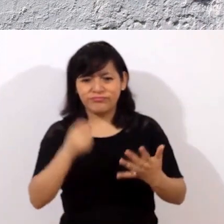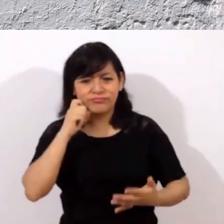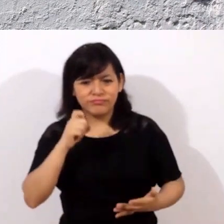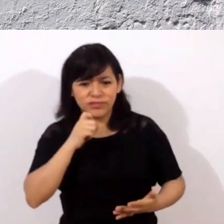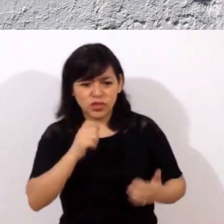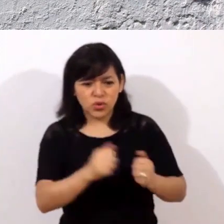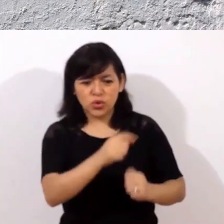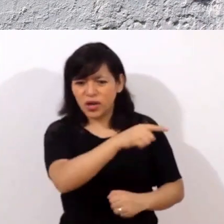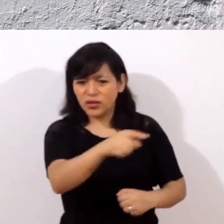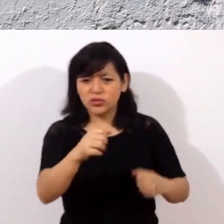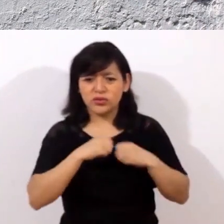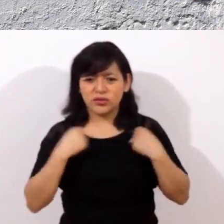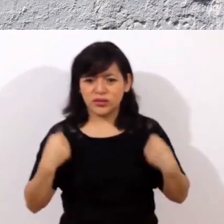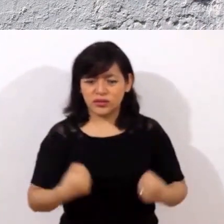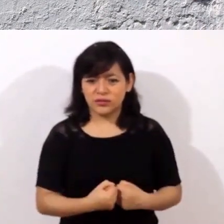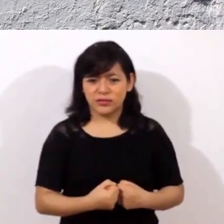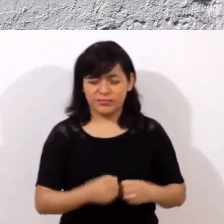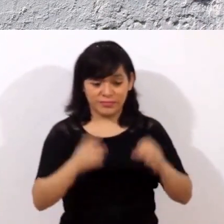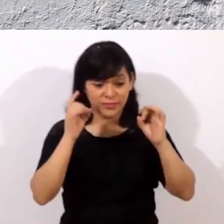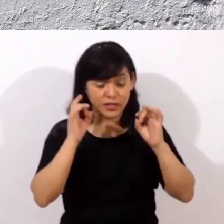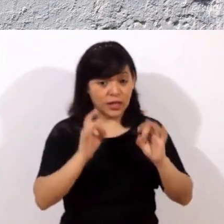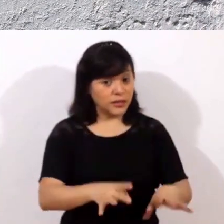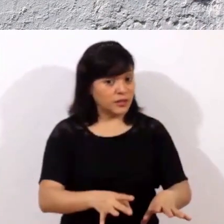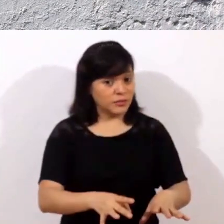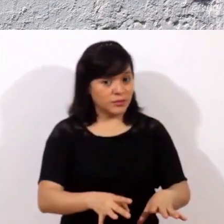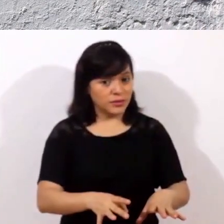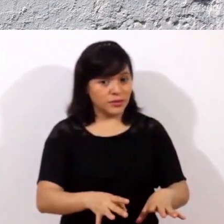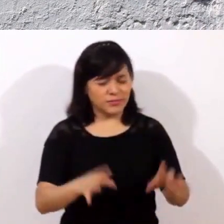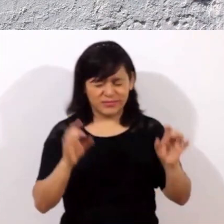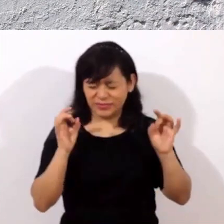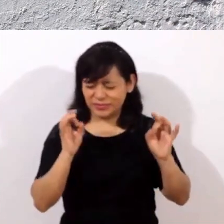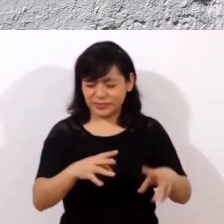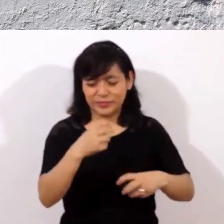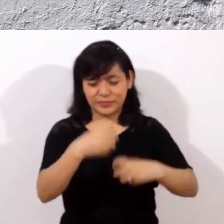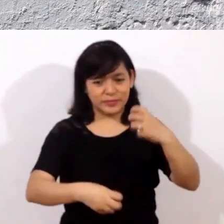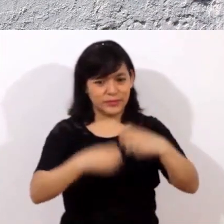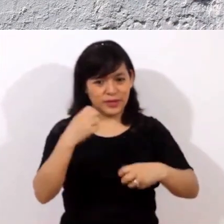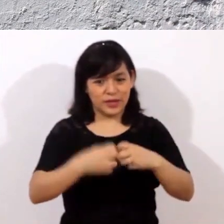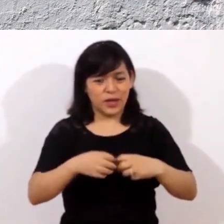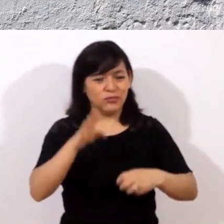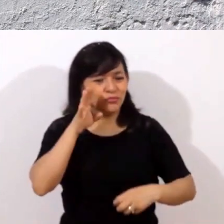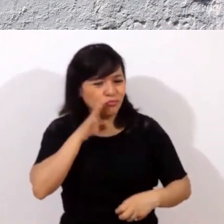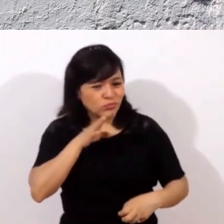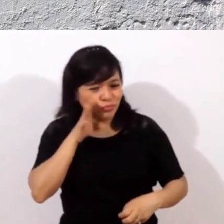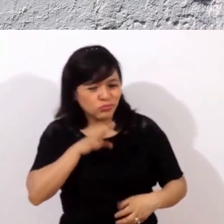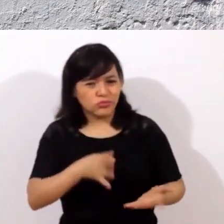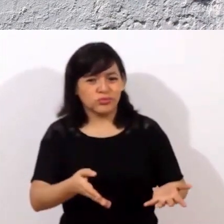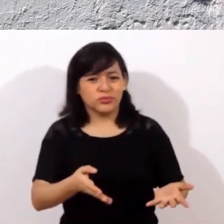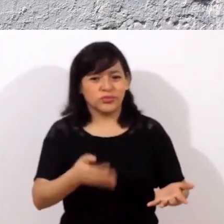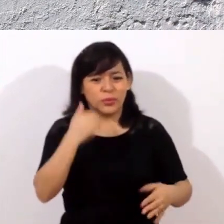de esta diosa. Y era una atrocidad que cada vez la inmoralidad en el pueblo